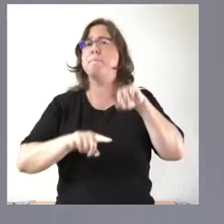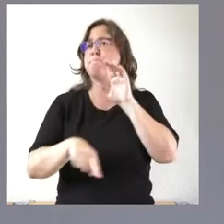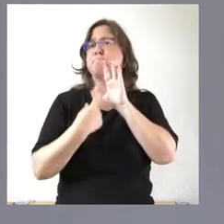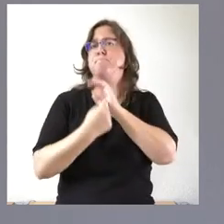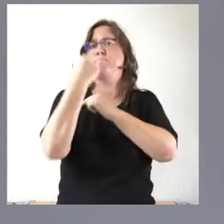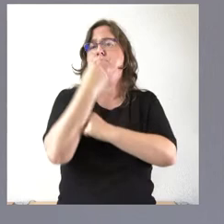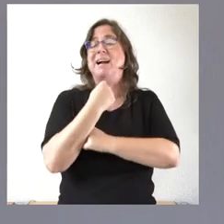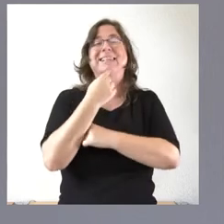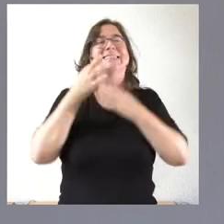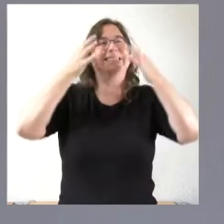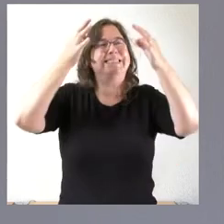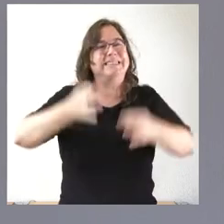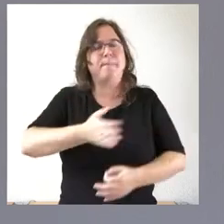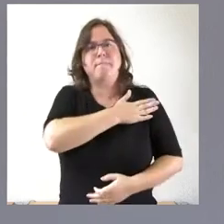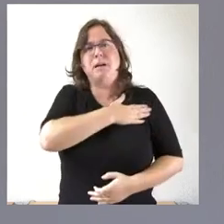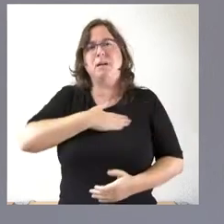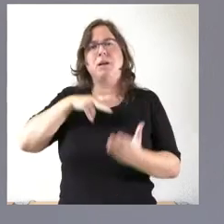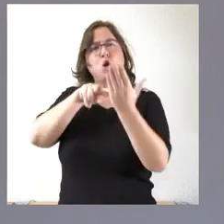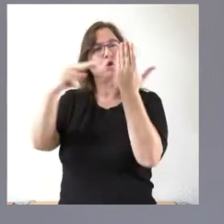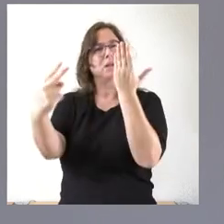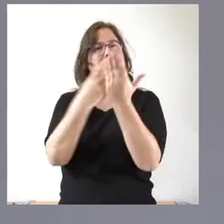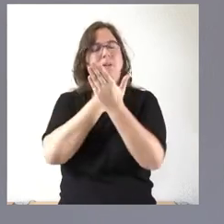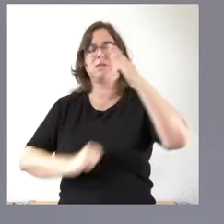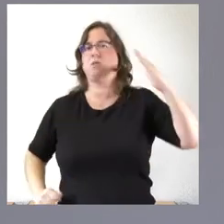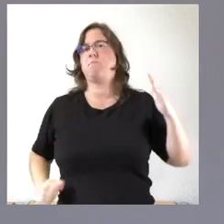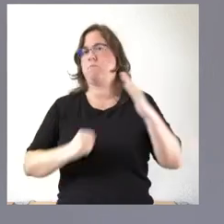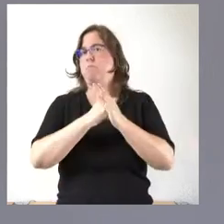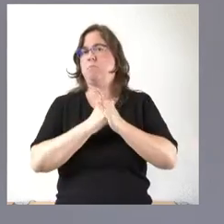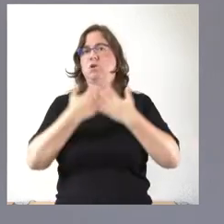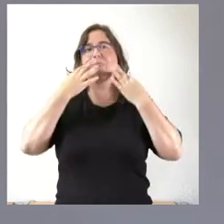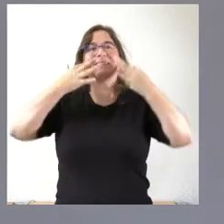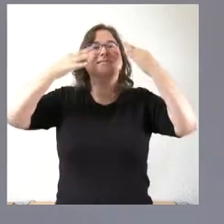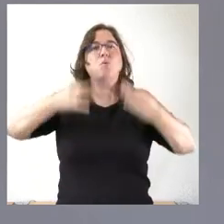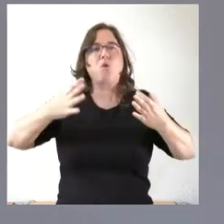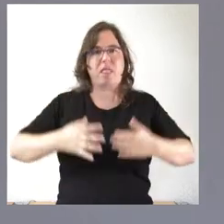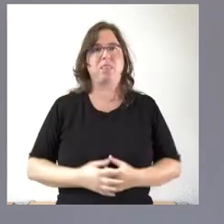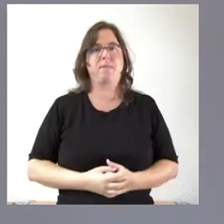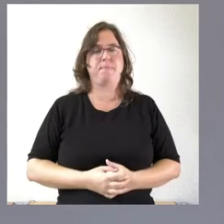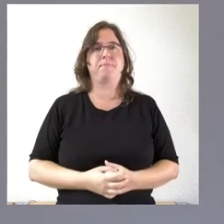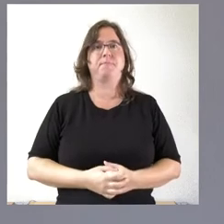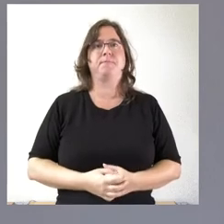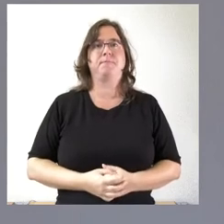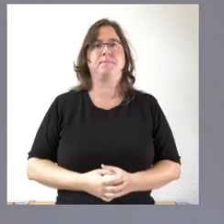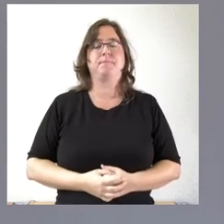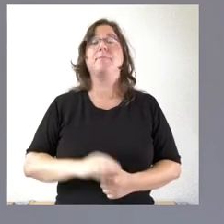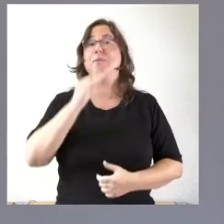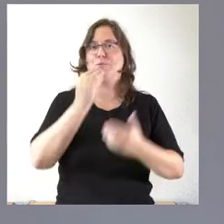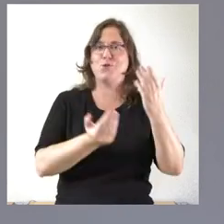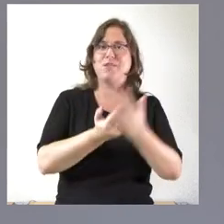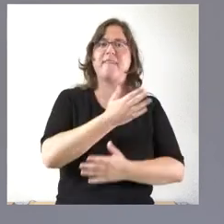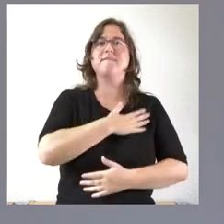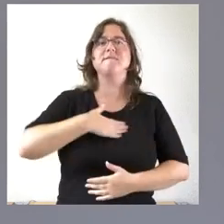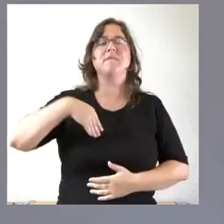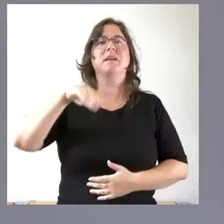máxima transparencia en el procedimiento y, por tanto, dando seguridad a todos aquellos que tengan alguna duda al respecto. Sí, buenos días. A mí me gustaría que